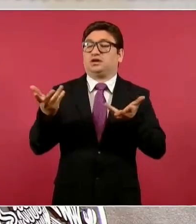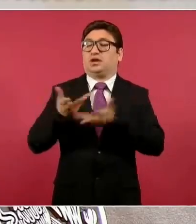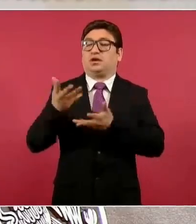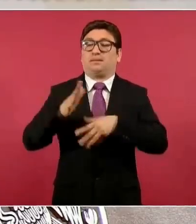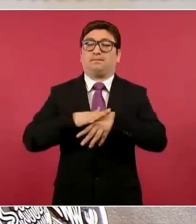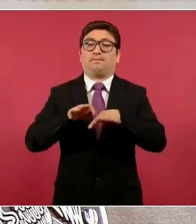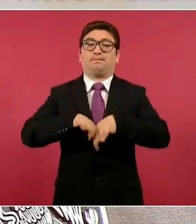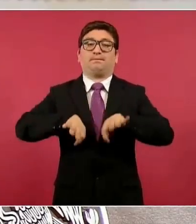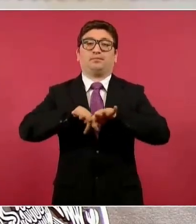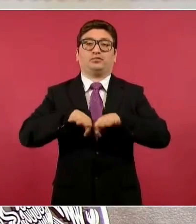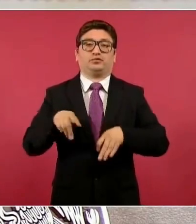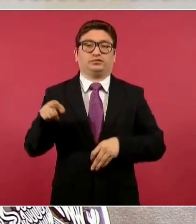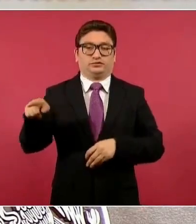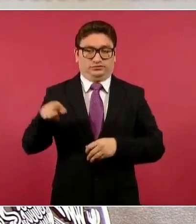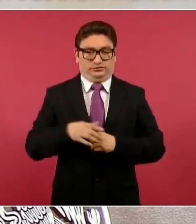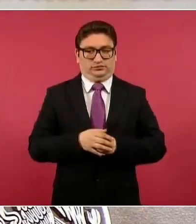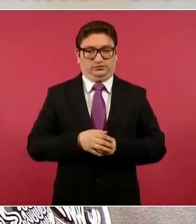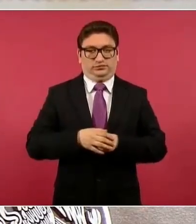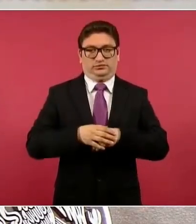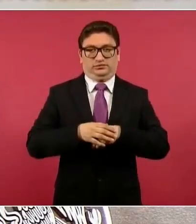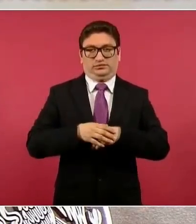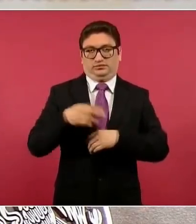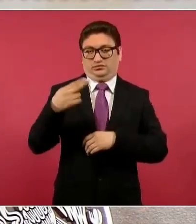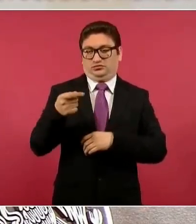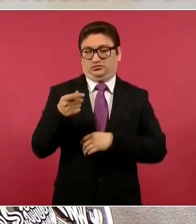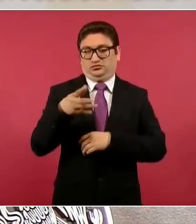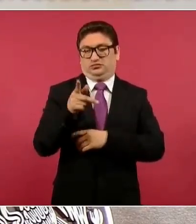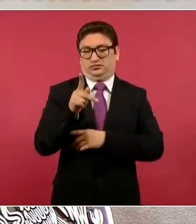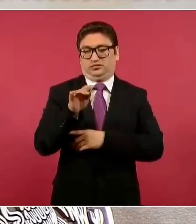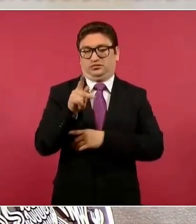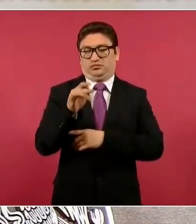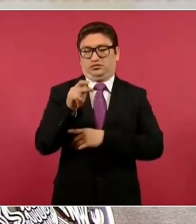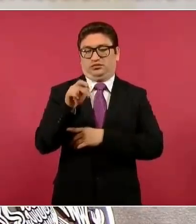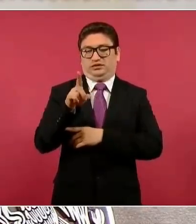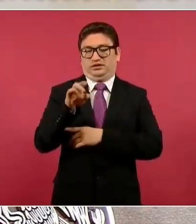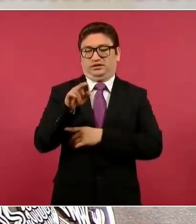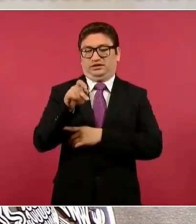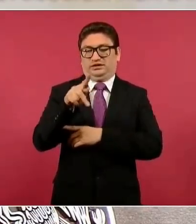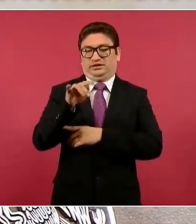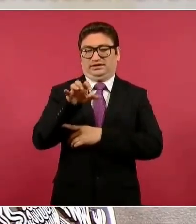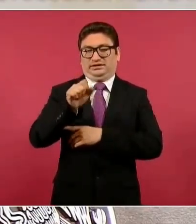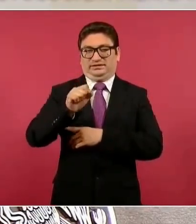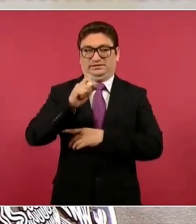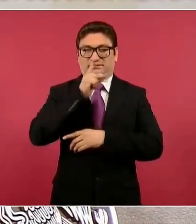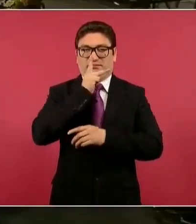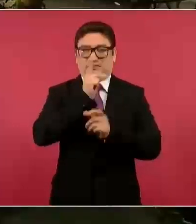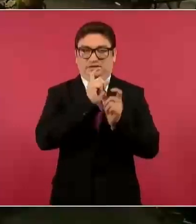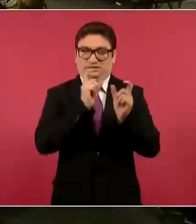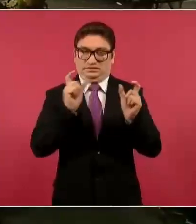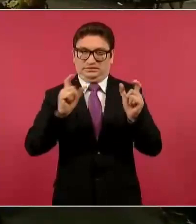preponderantes, porque hasta cambiaron la terminología,